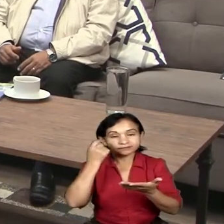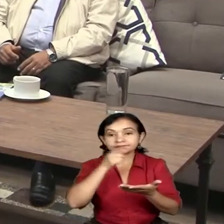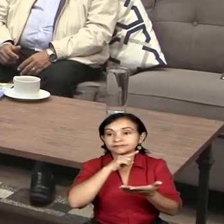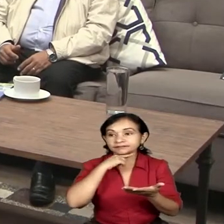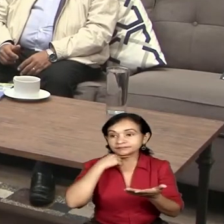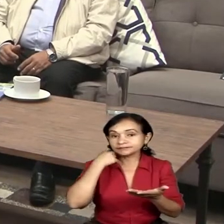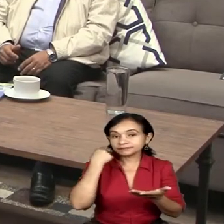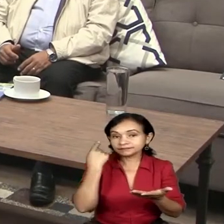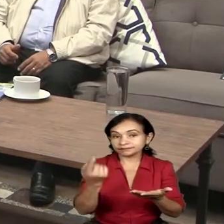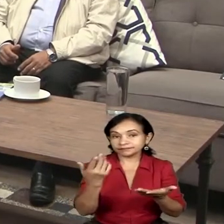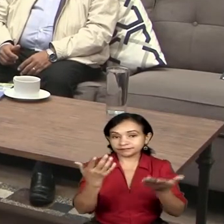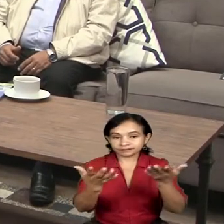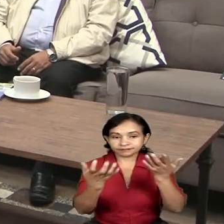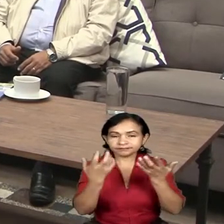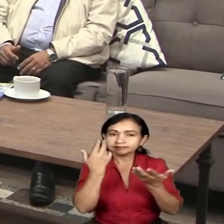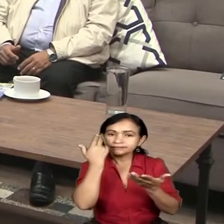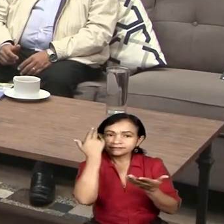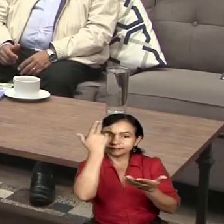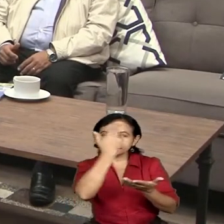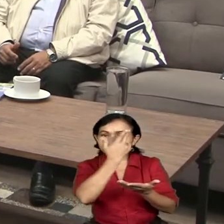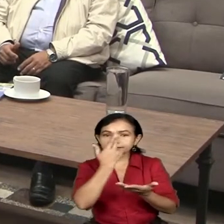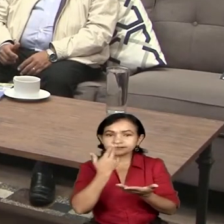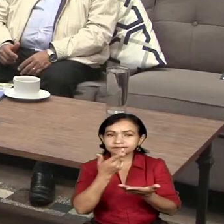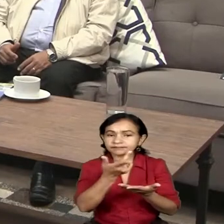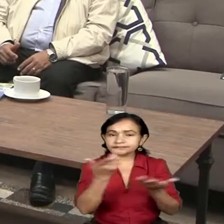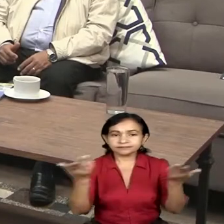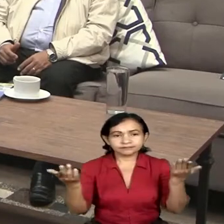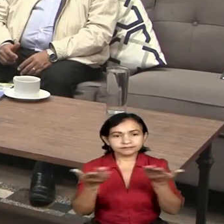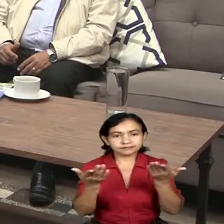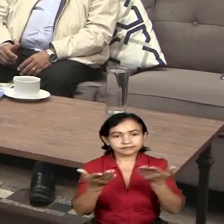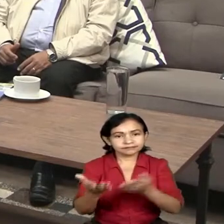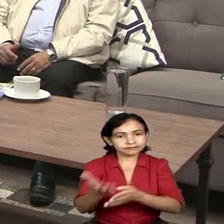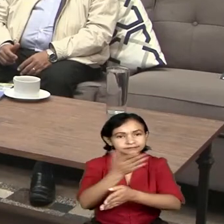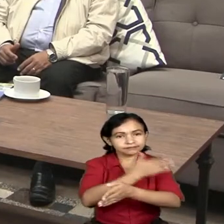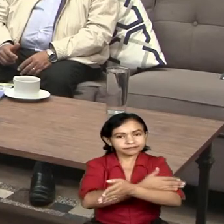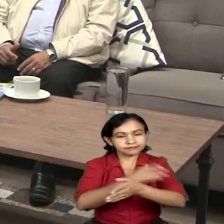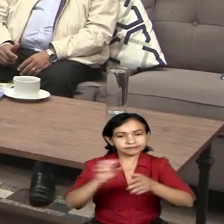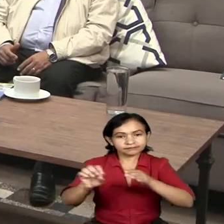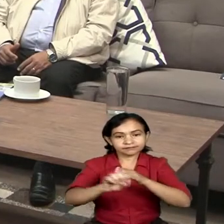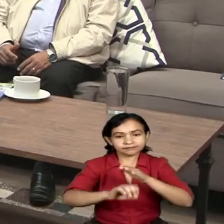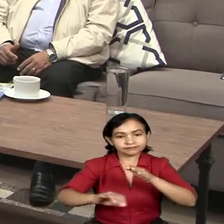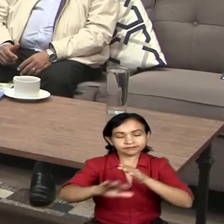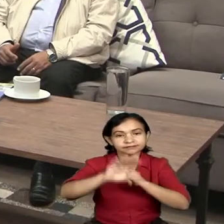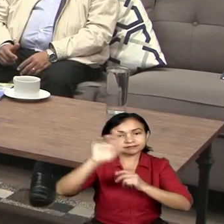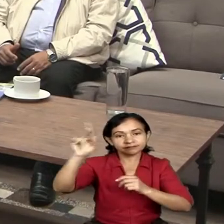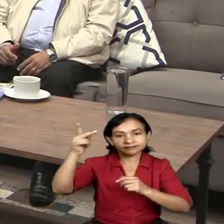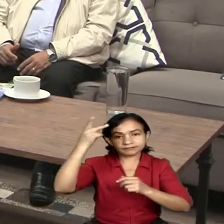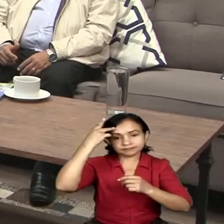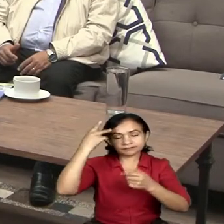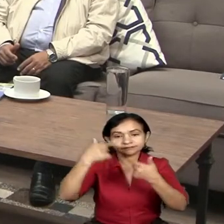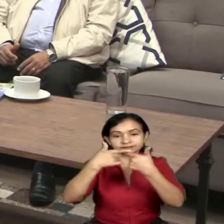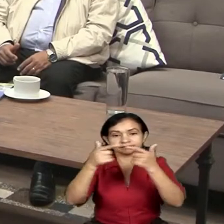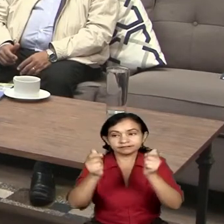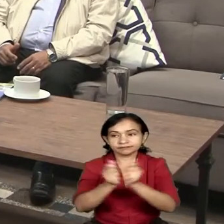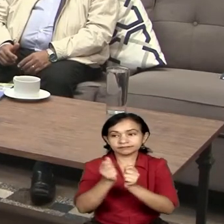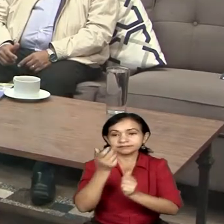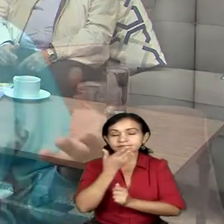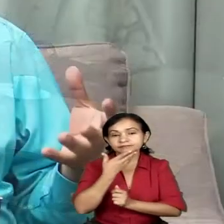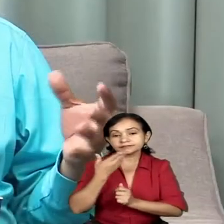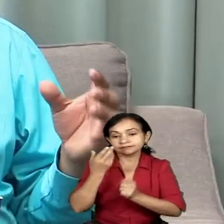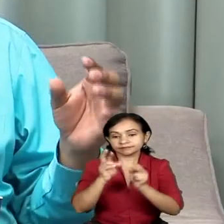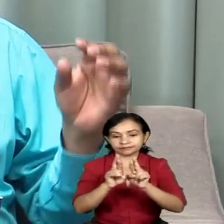contexto, es que le quisiera preguntar del contexto social y político en el que precisamente este grupo de jóvenes se